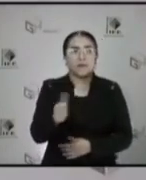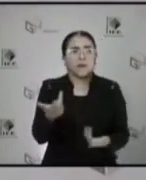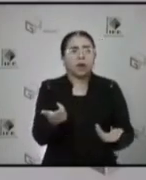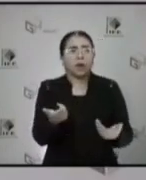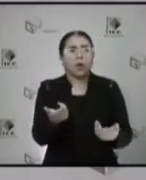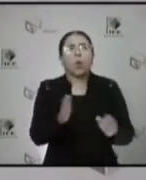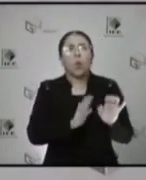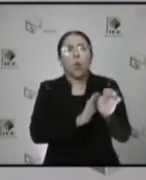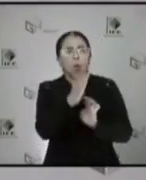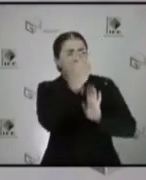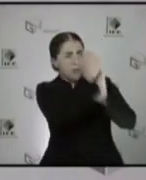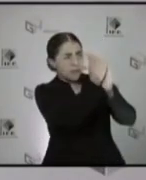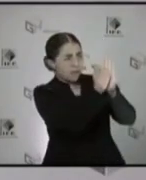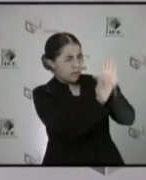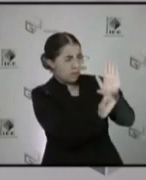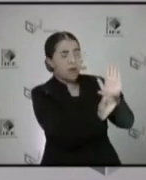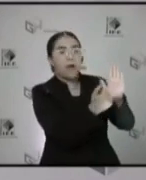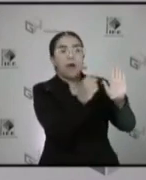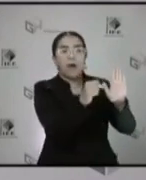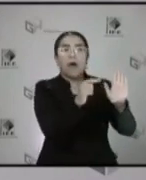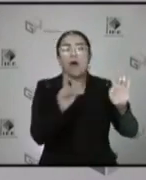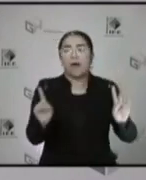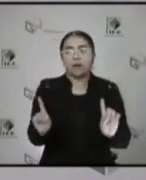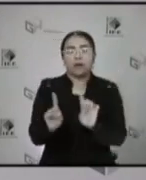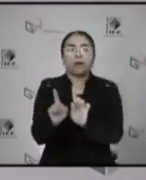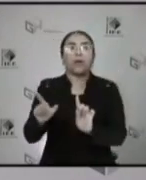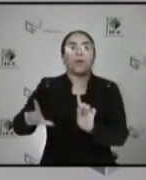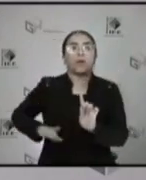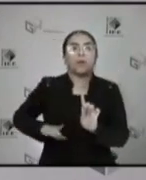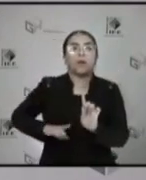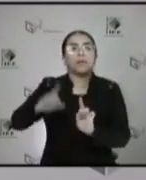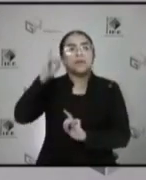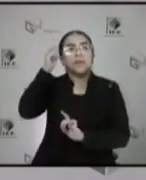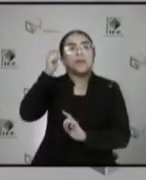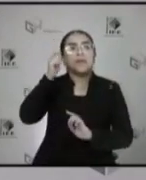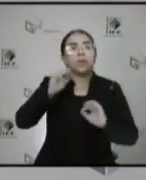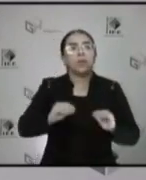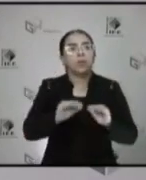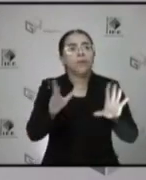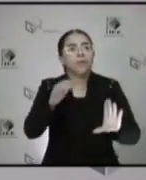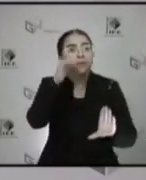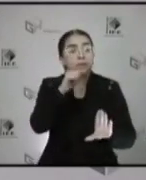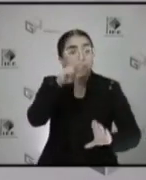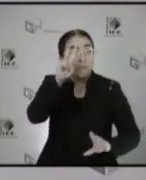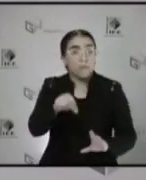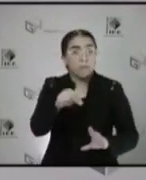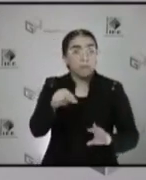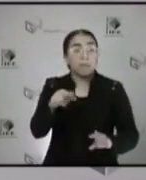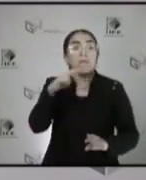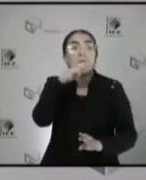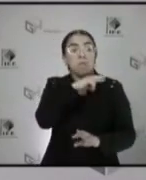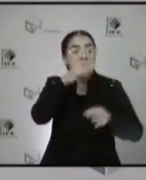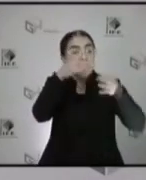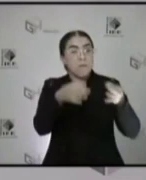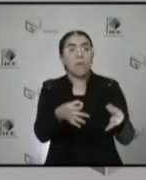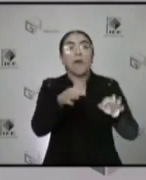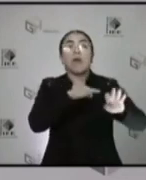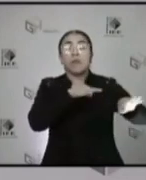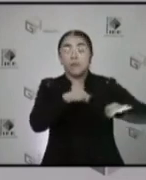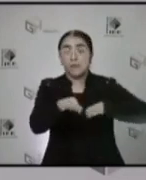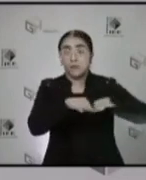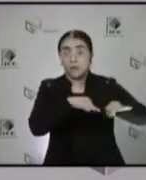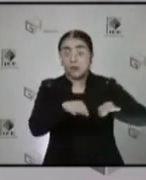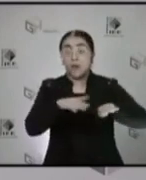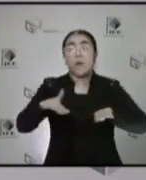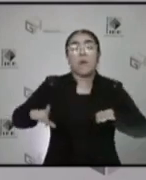debe acompañarme en el gobierno son las de un servidor público honesto, eficaz, de un trabajador